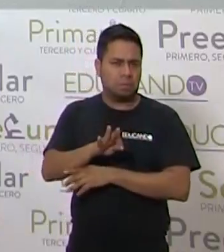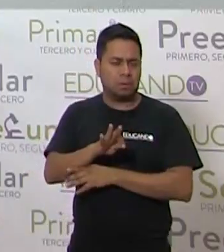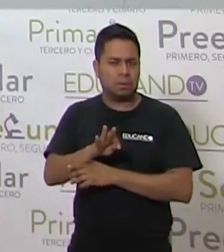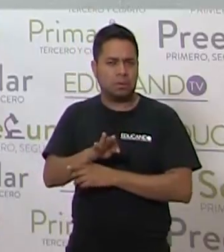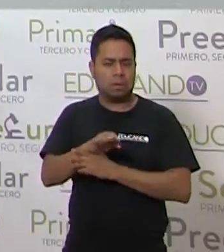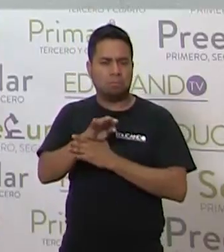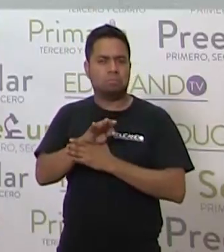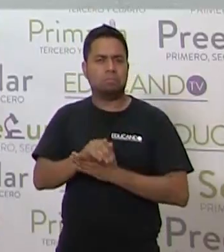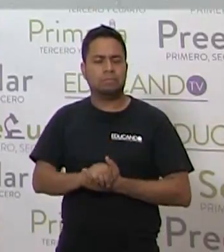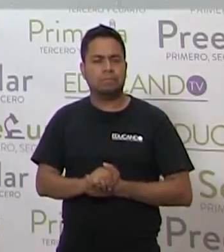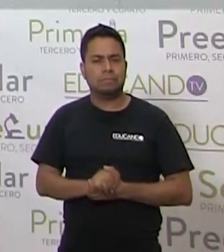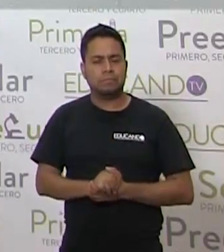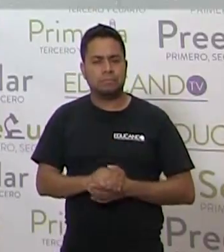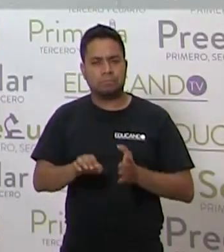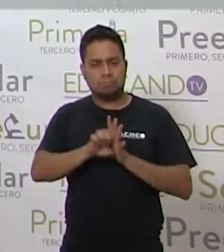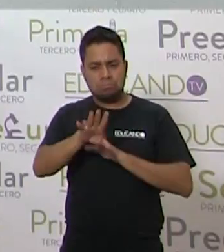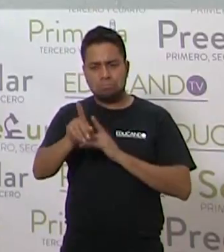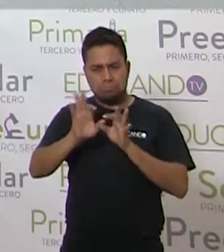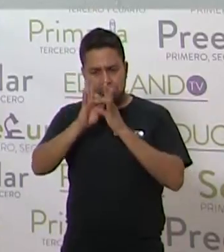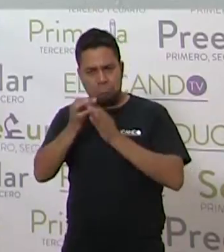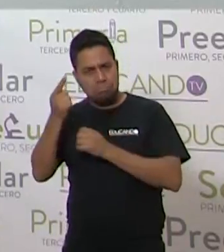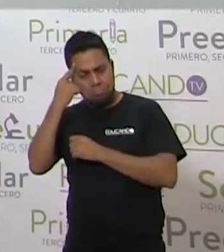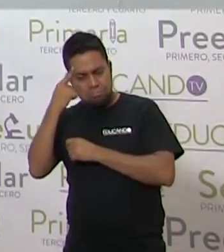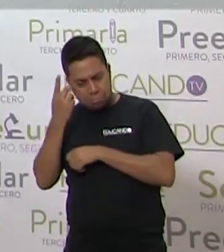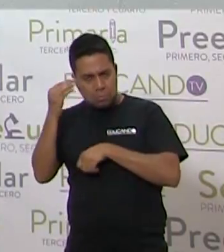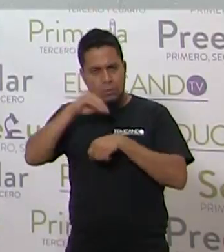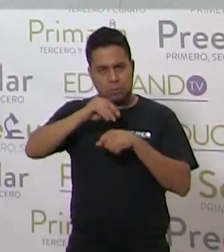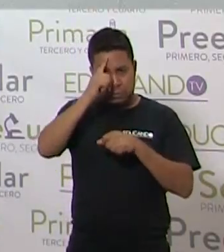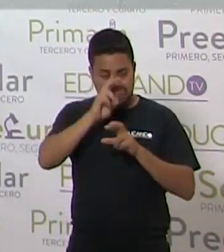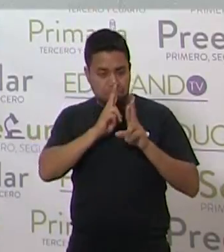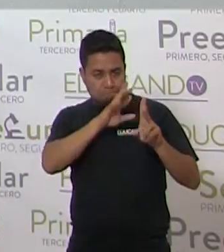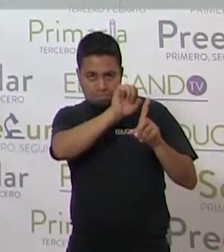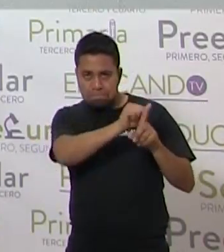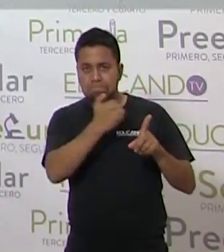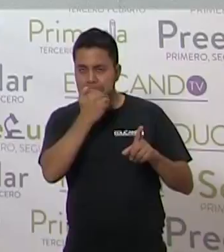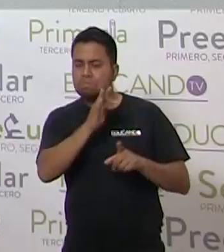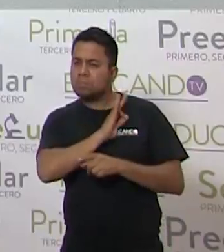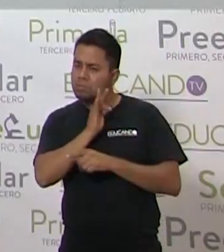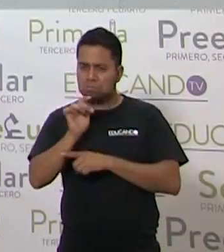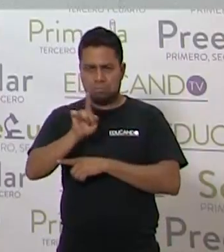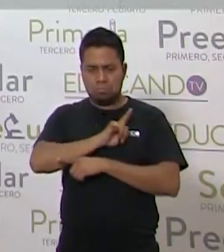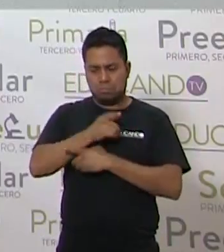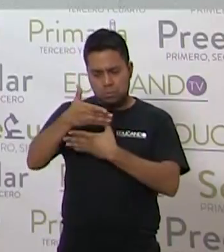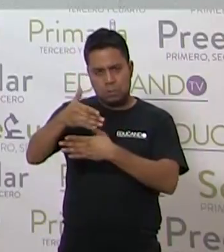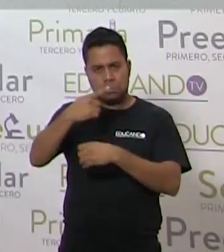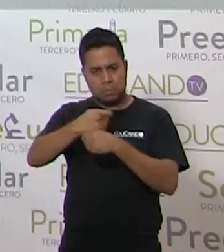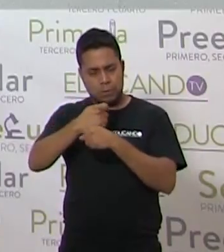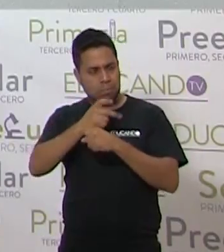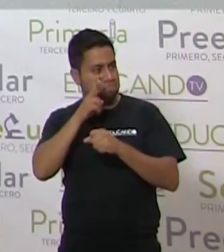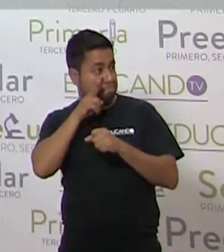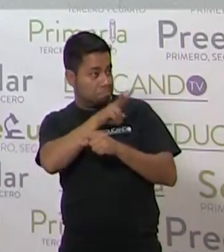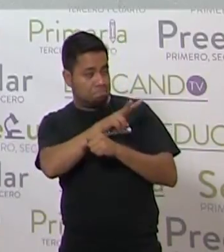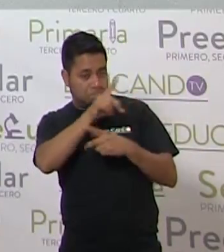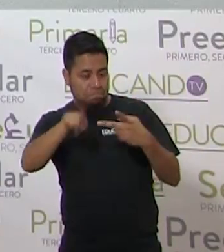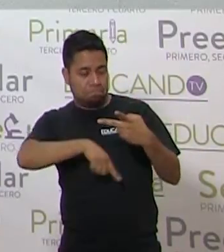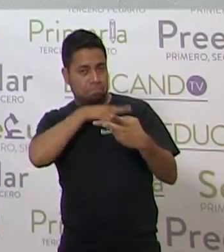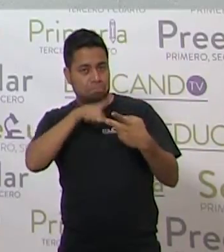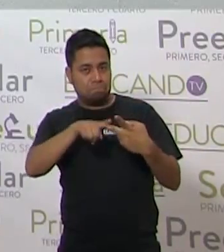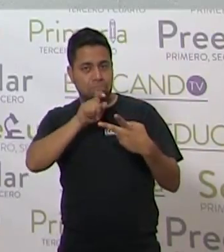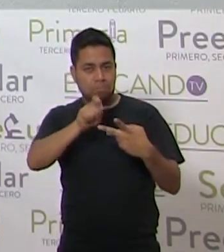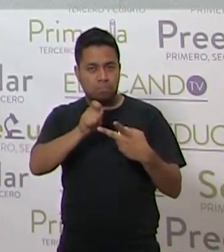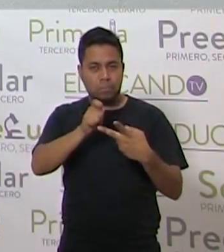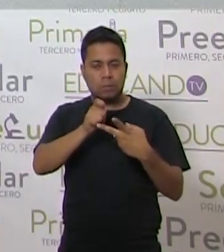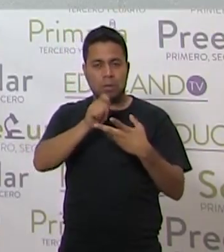si pudieras eh crear una estrategia para saber la respuesta una pues la observación que ya vimos la otra pues es